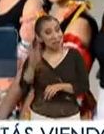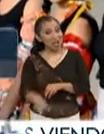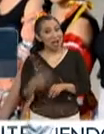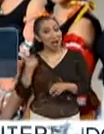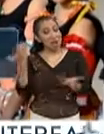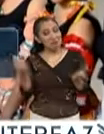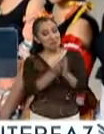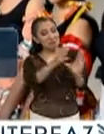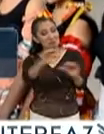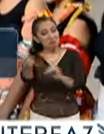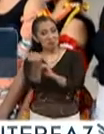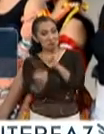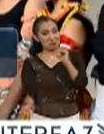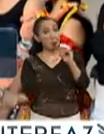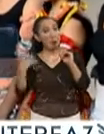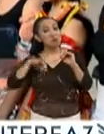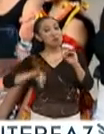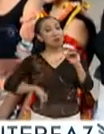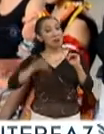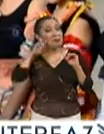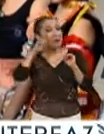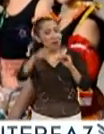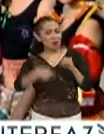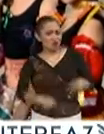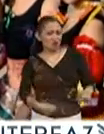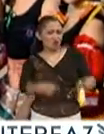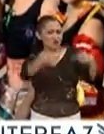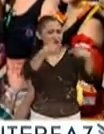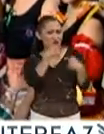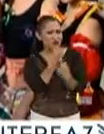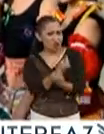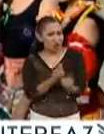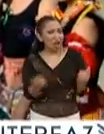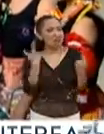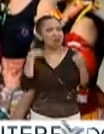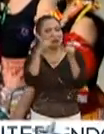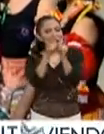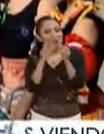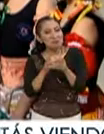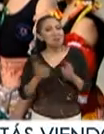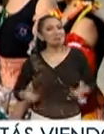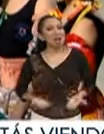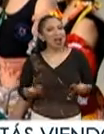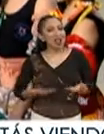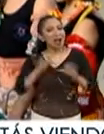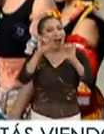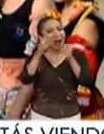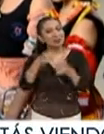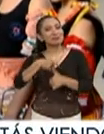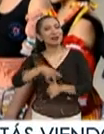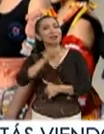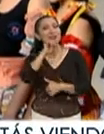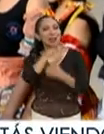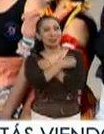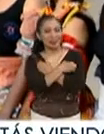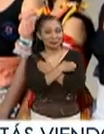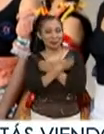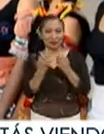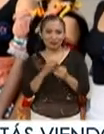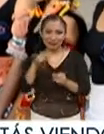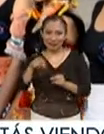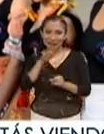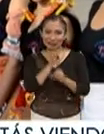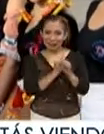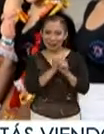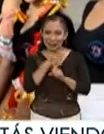una formadora de talentos. Interesante ver que desde muy temprana edad conforman la danza, el arte, pero también la educación. Hasta aquí